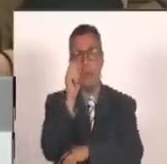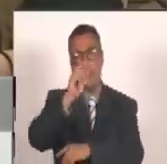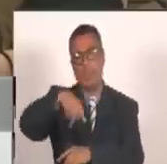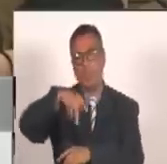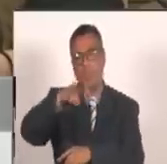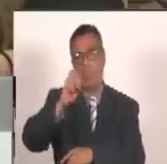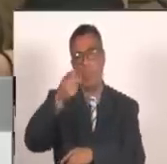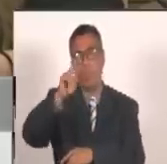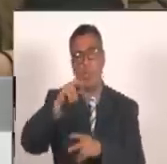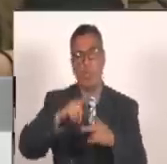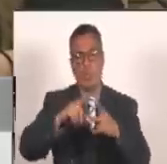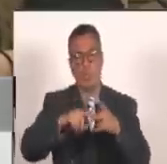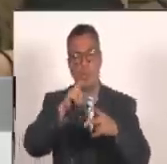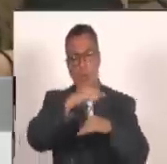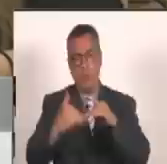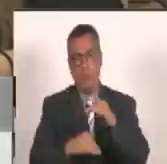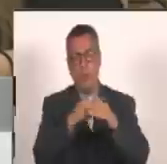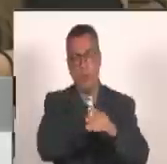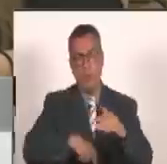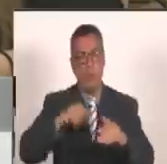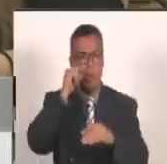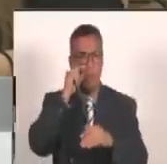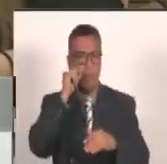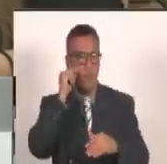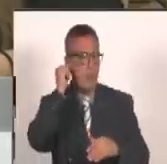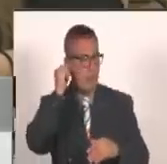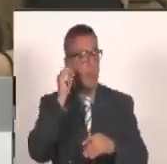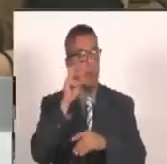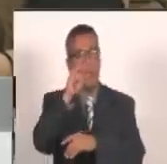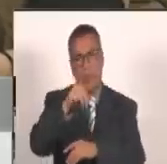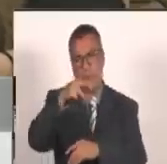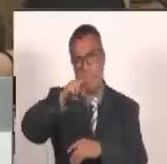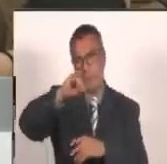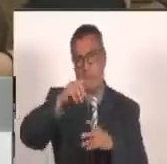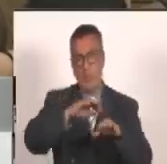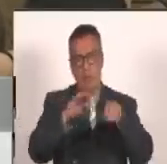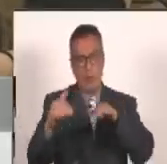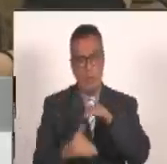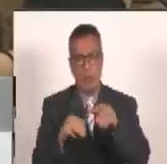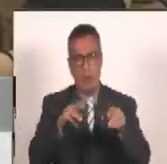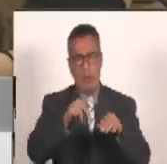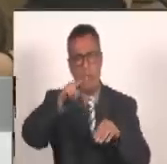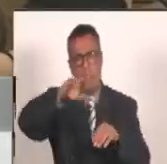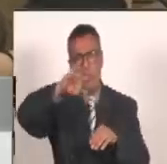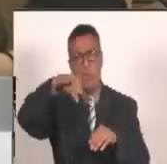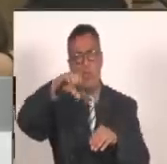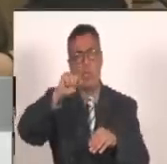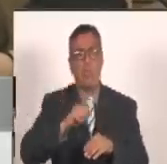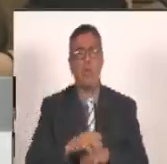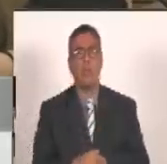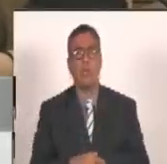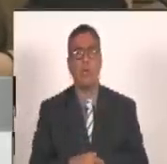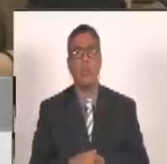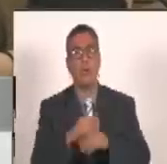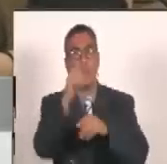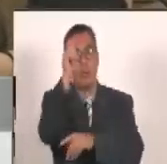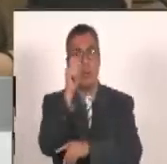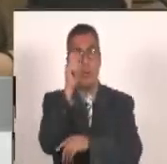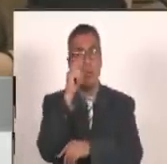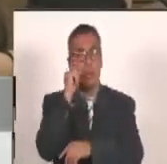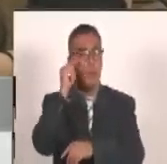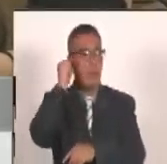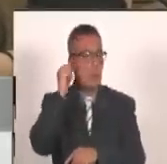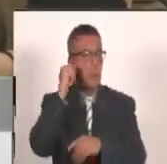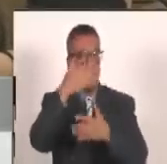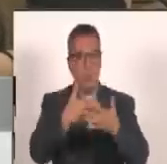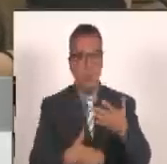Pedro Infante, segunda vicepresidenta, diputada América Pérez, subsecretaria María Alejandra Hernández Aldana, las diputadas y